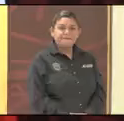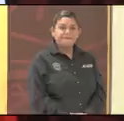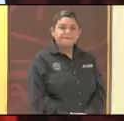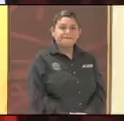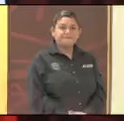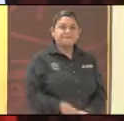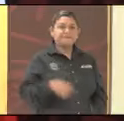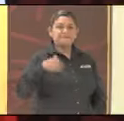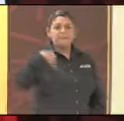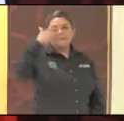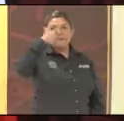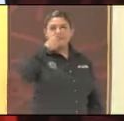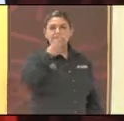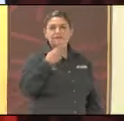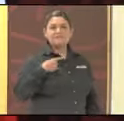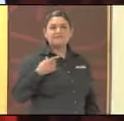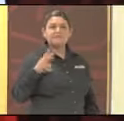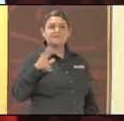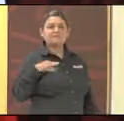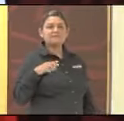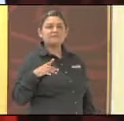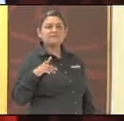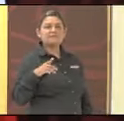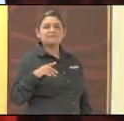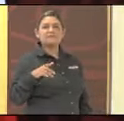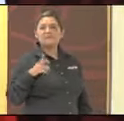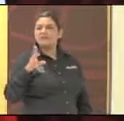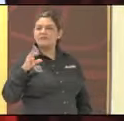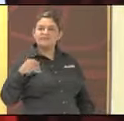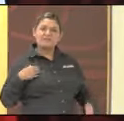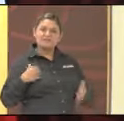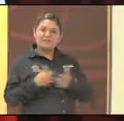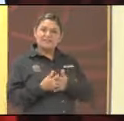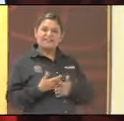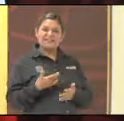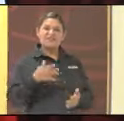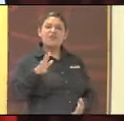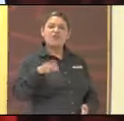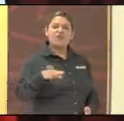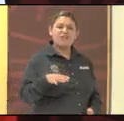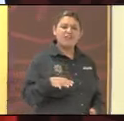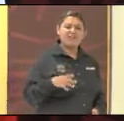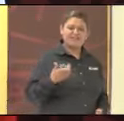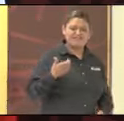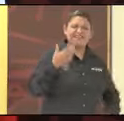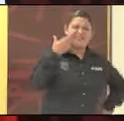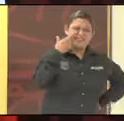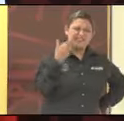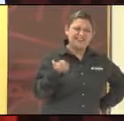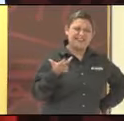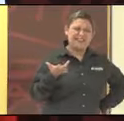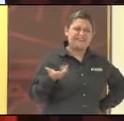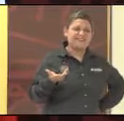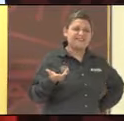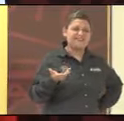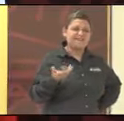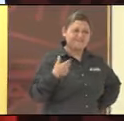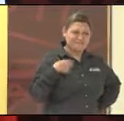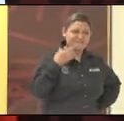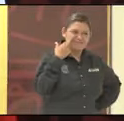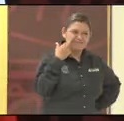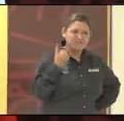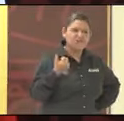Anoche me decían, oye, ¿y no sería un sabotaje? Porque, oye, está muy raro el tema, está